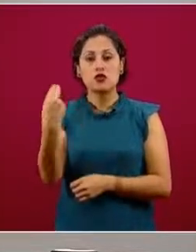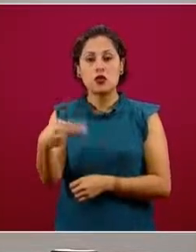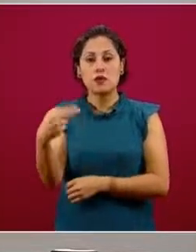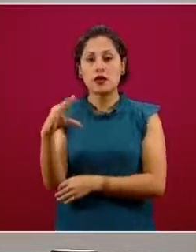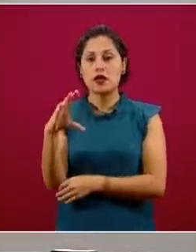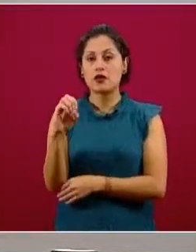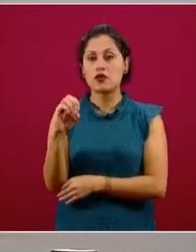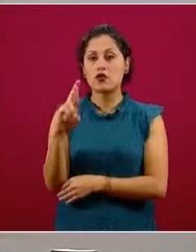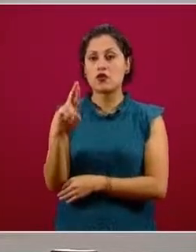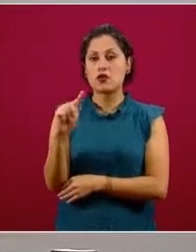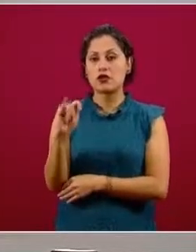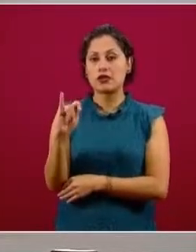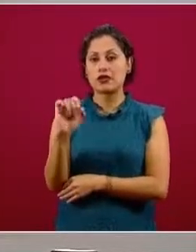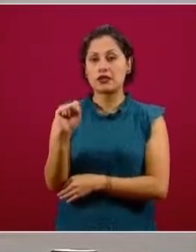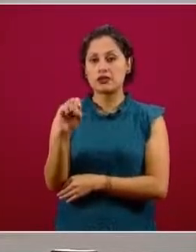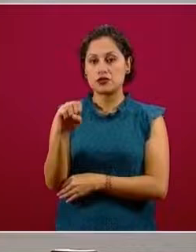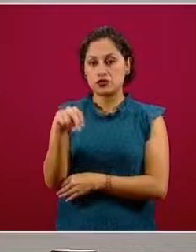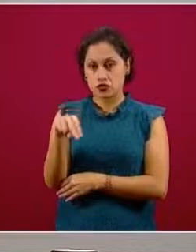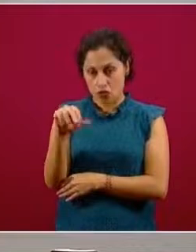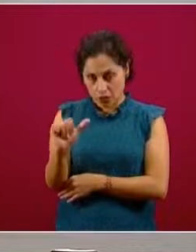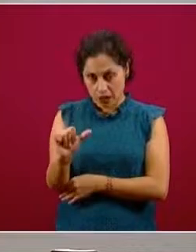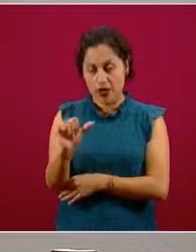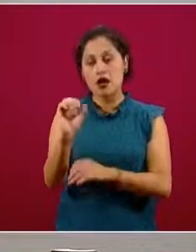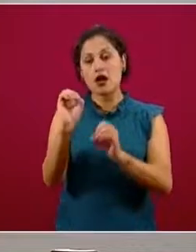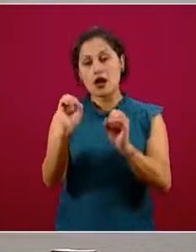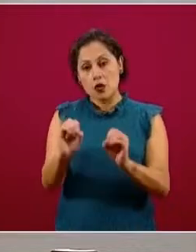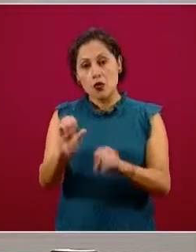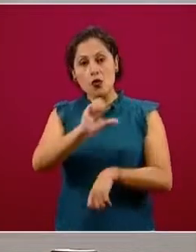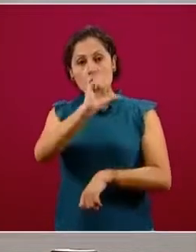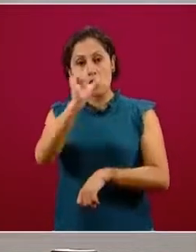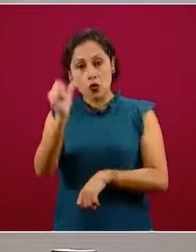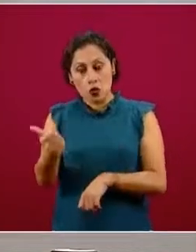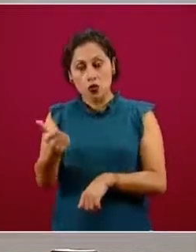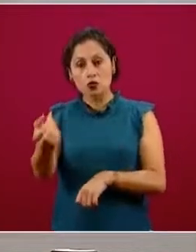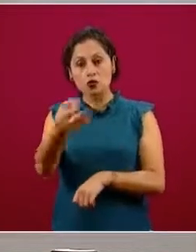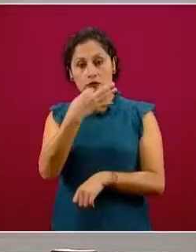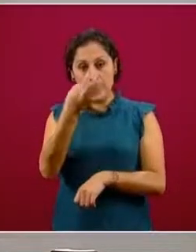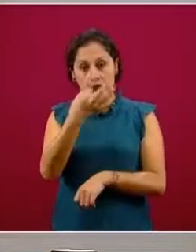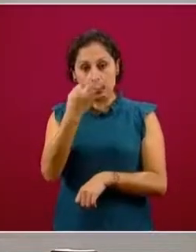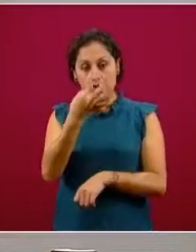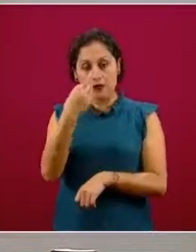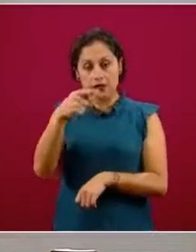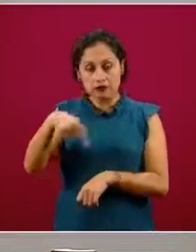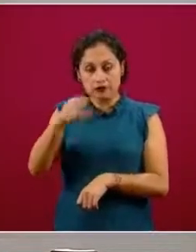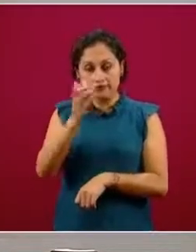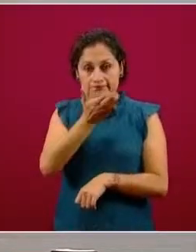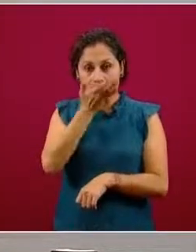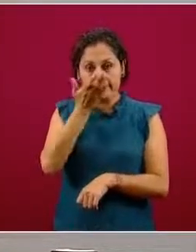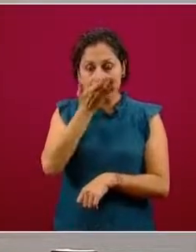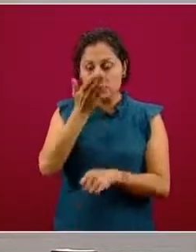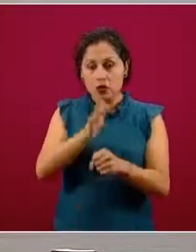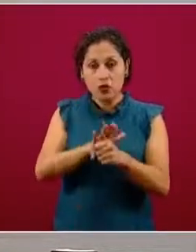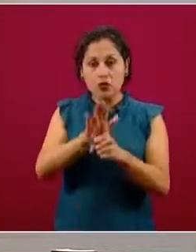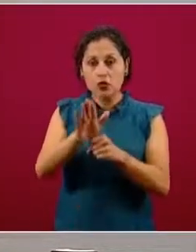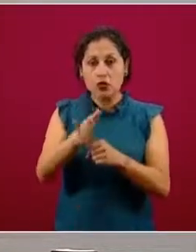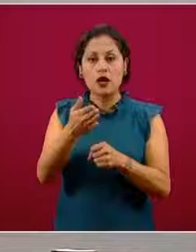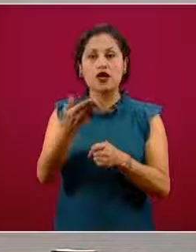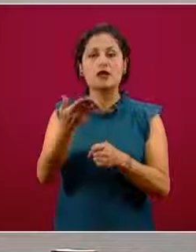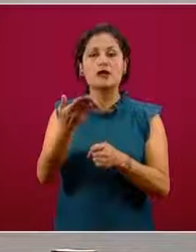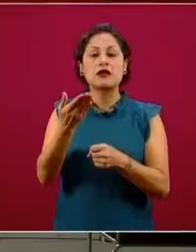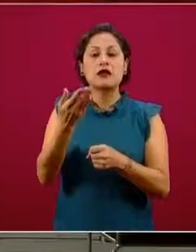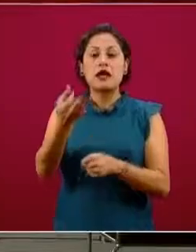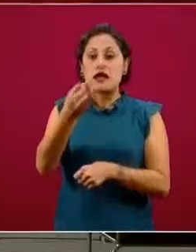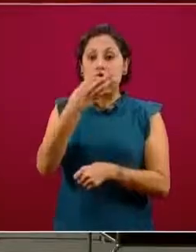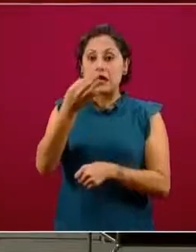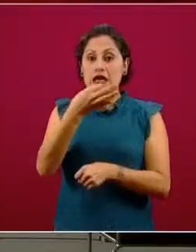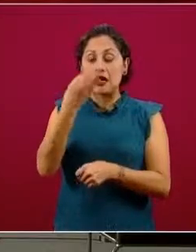o también un grupo más moderno de medicamentos que dirigidamente afectan la potencia del sistema inmune para